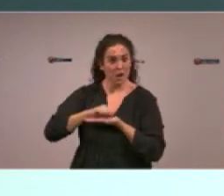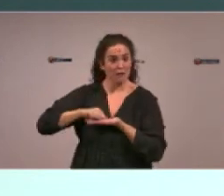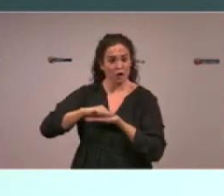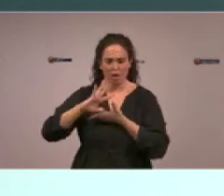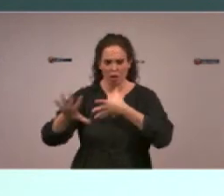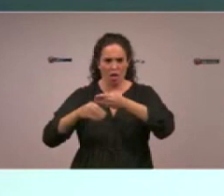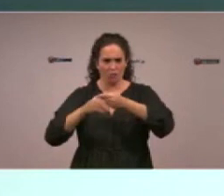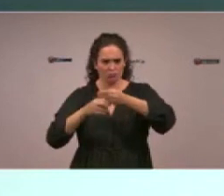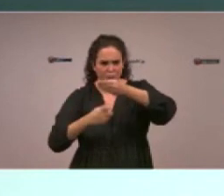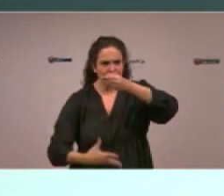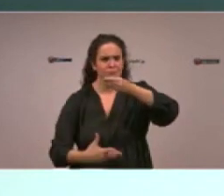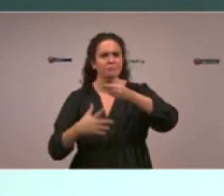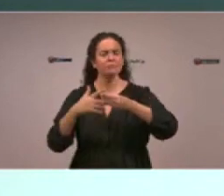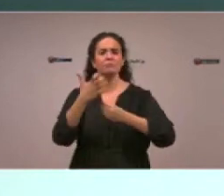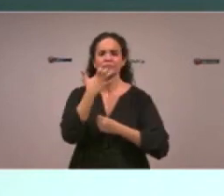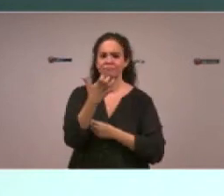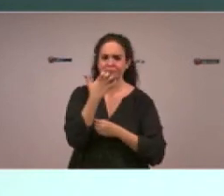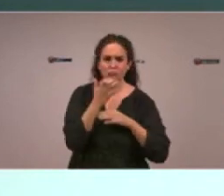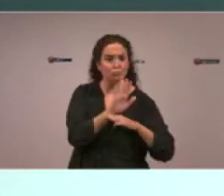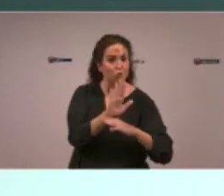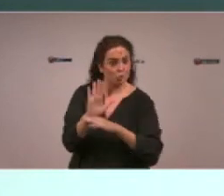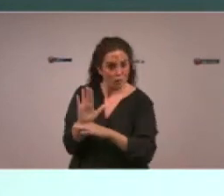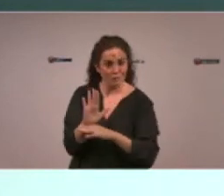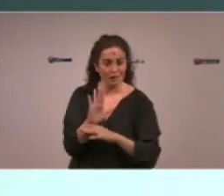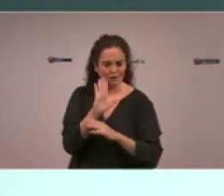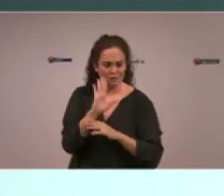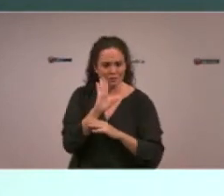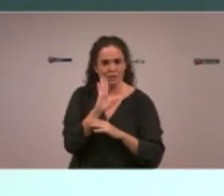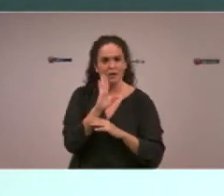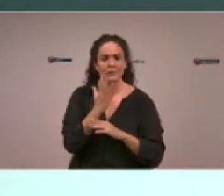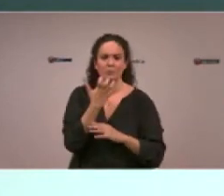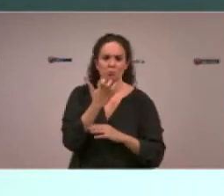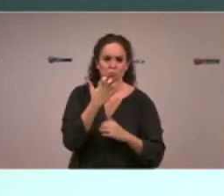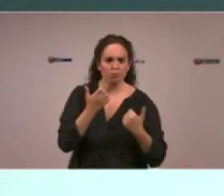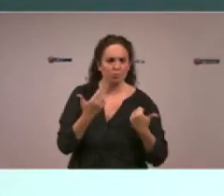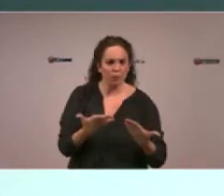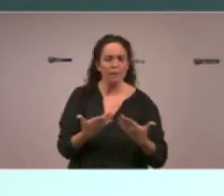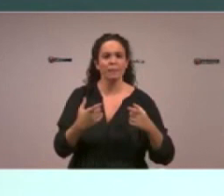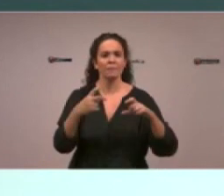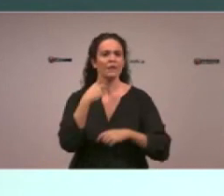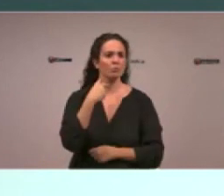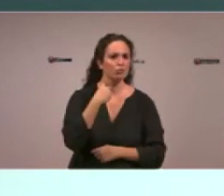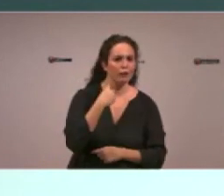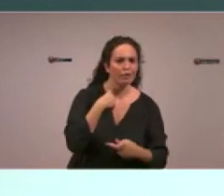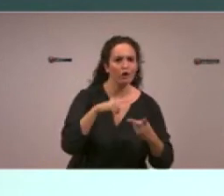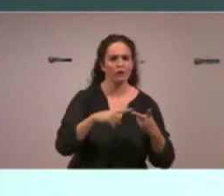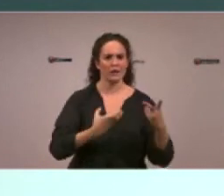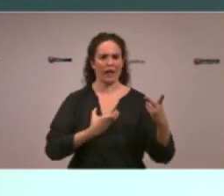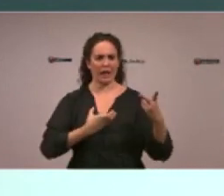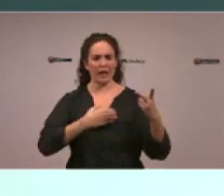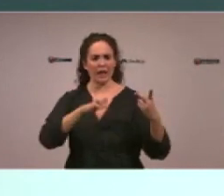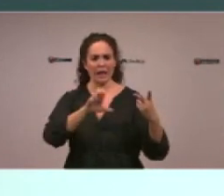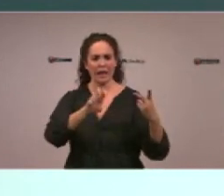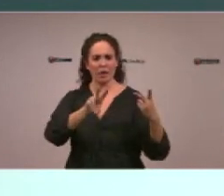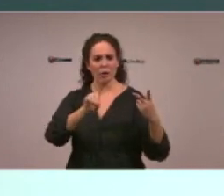Entre estas propuestas y aportaciones se encuentran las que han realizado las diputaciones y Eudel, las